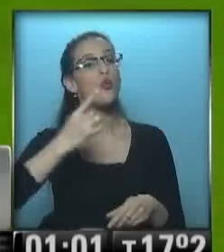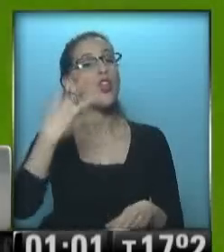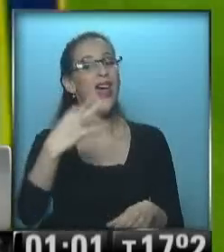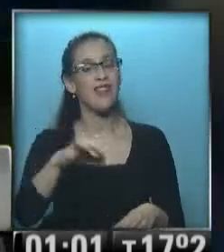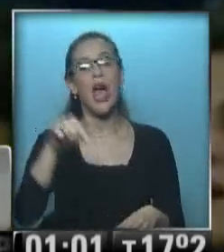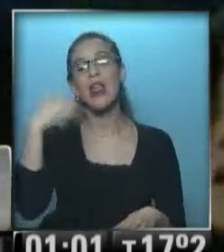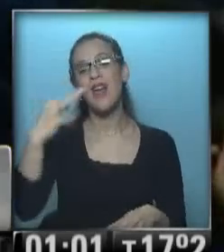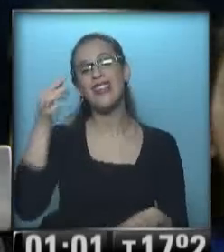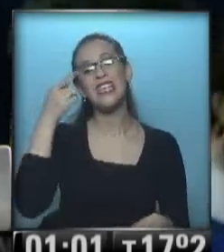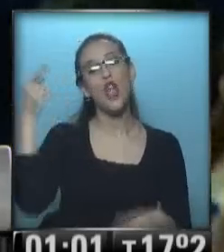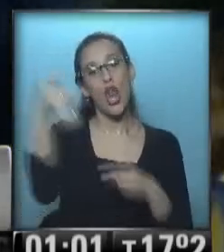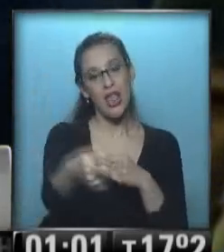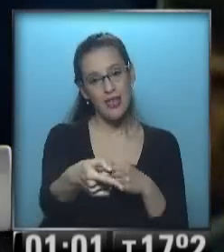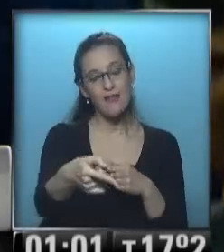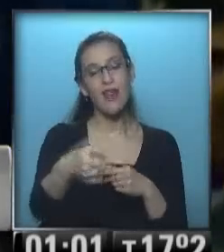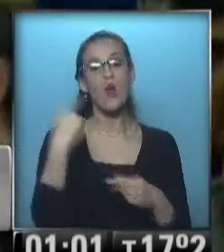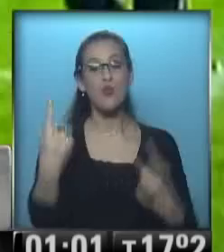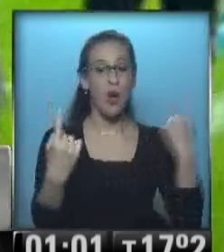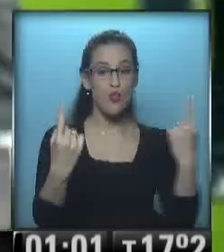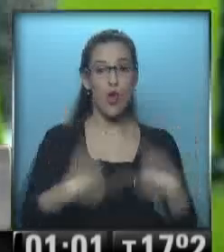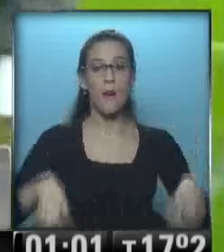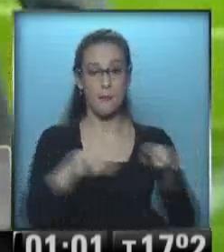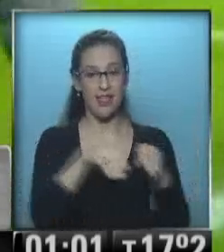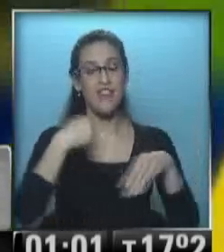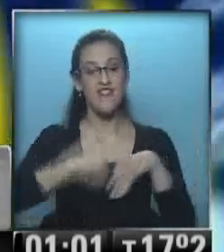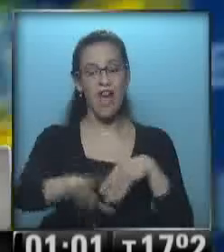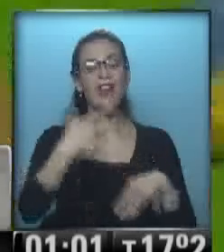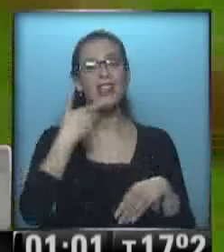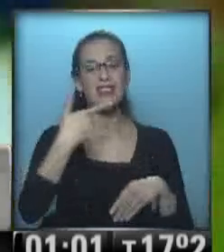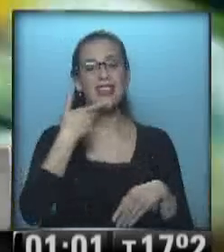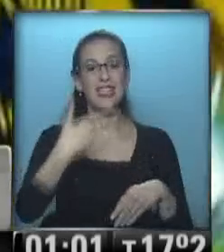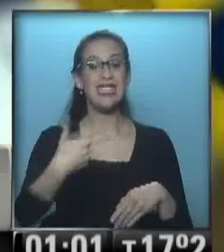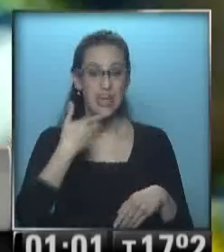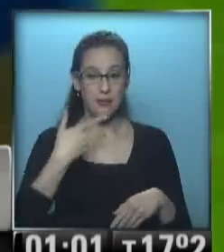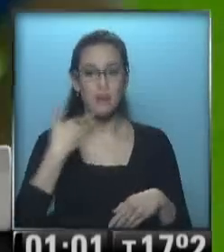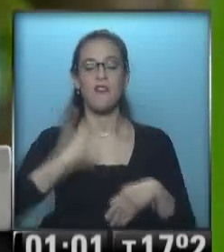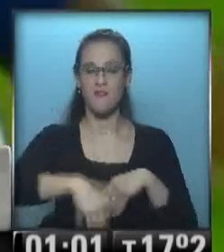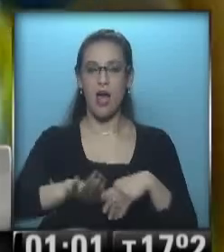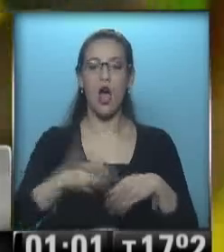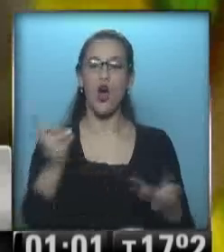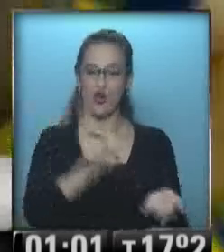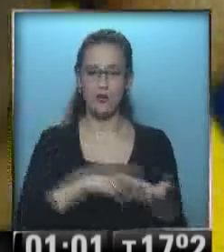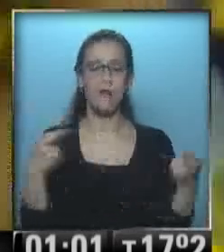Central lo empató, de esta manera terminó 1-1 y la revancha va a ser el 17 de septiembre en la Bombonera.